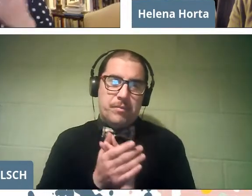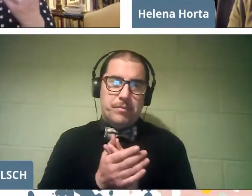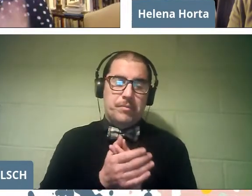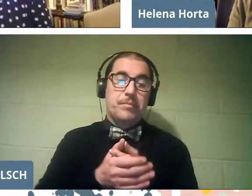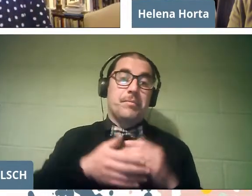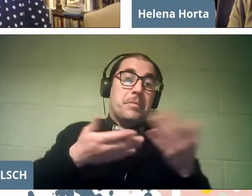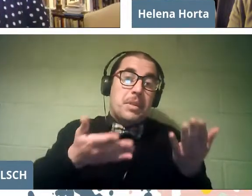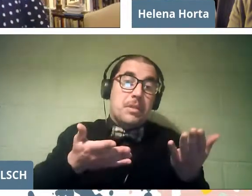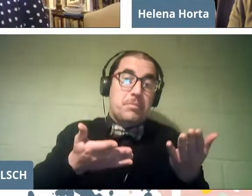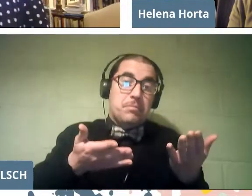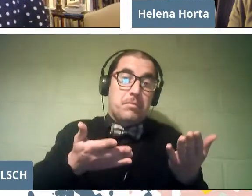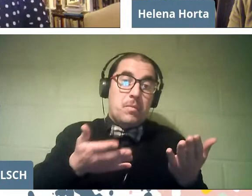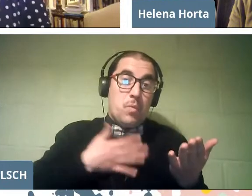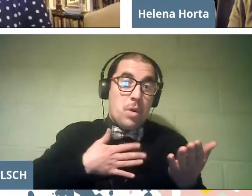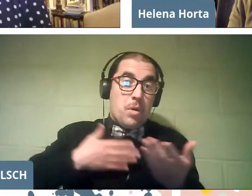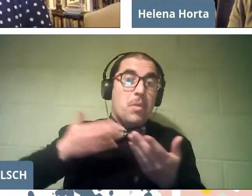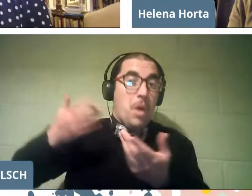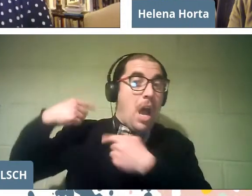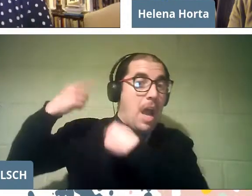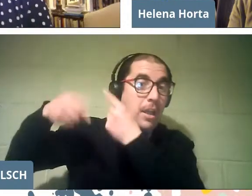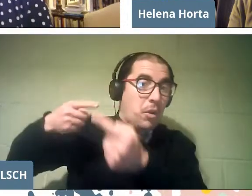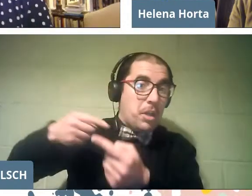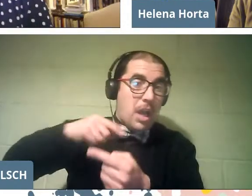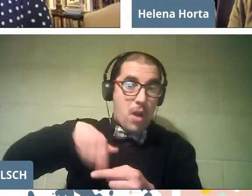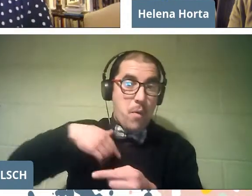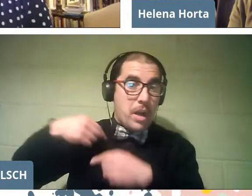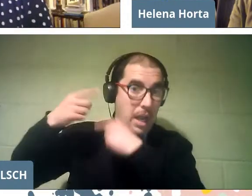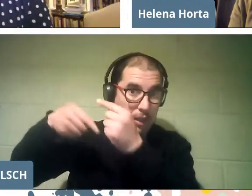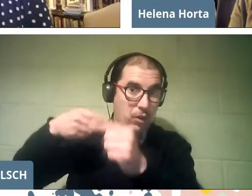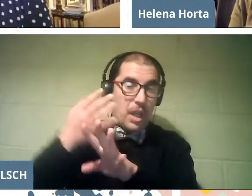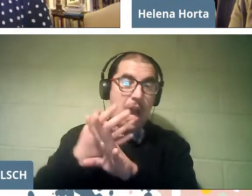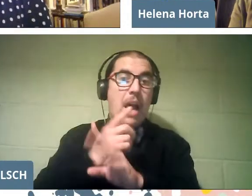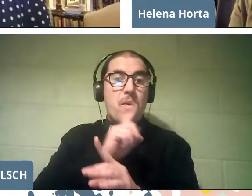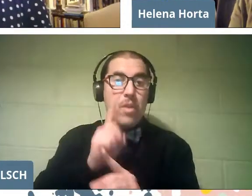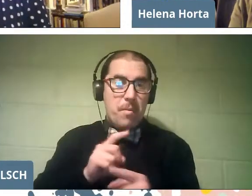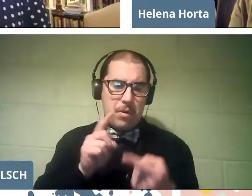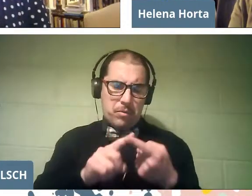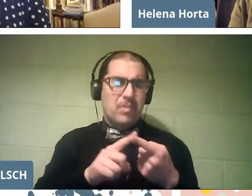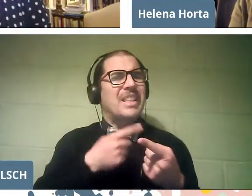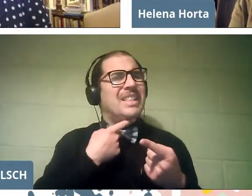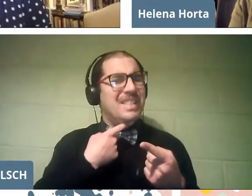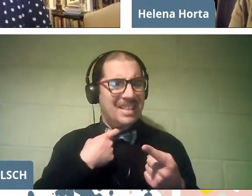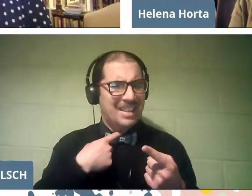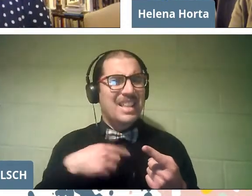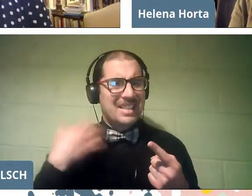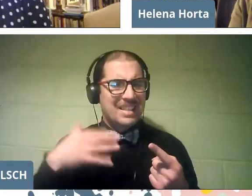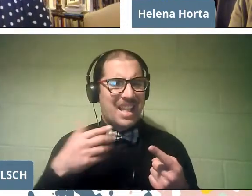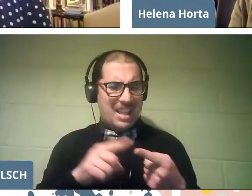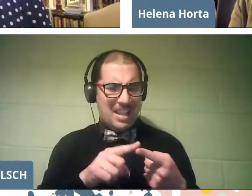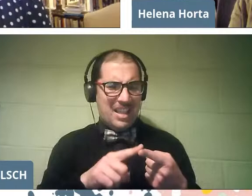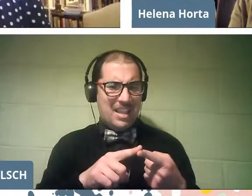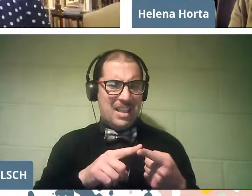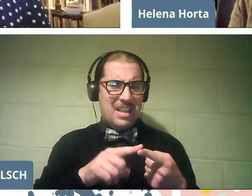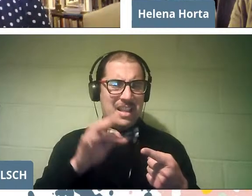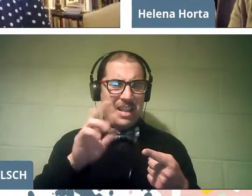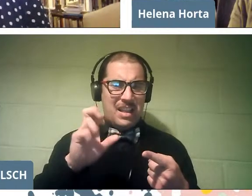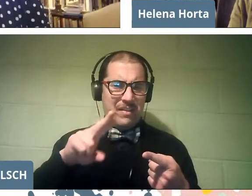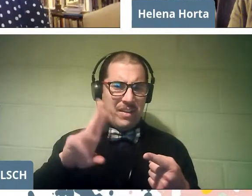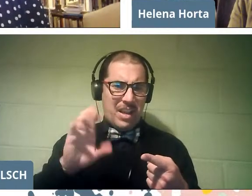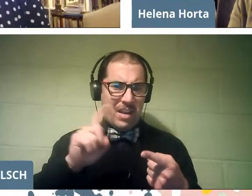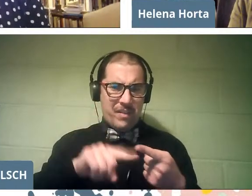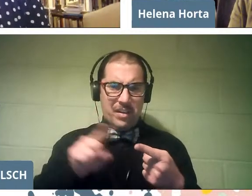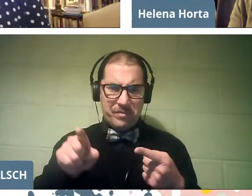nuestro acervo. Mira, aquí tengo una interesantísima pregunta de Fer Villarreal